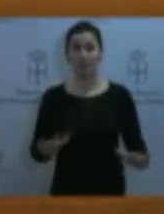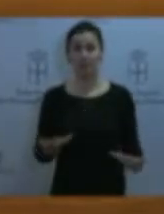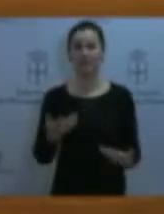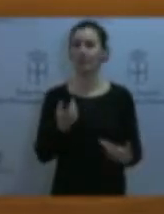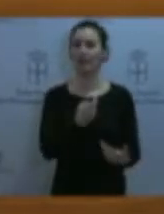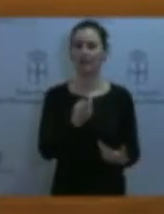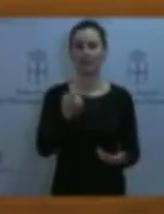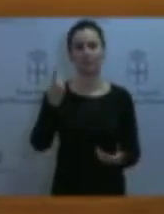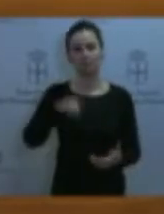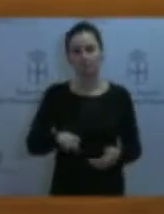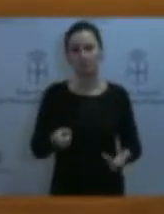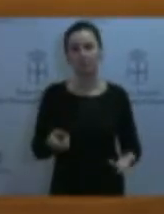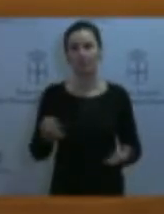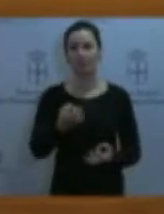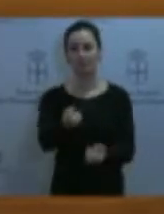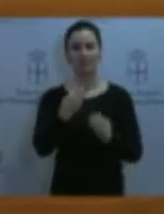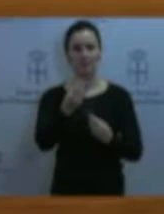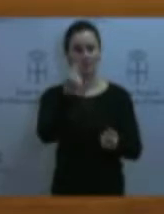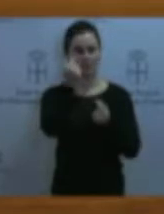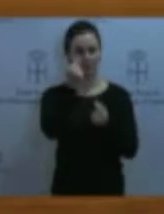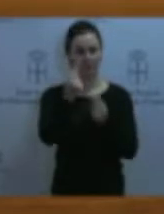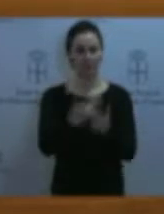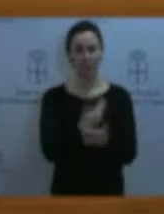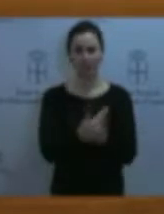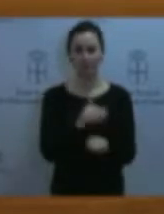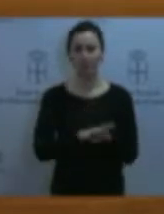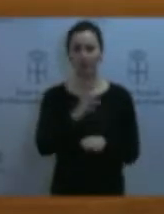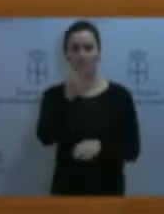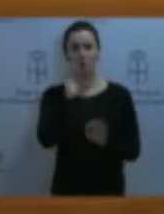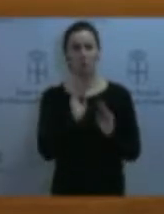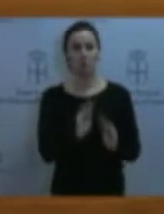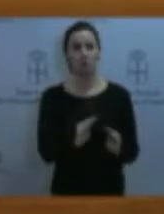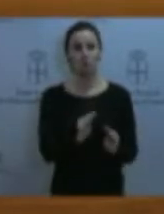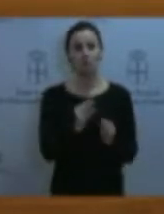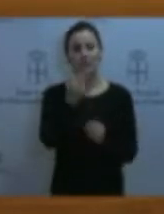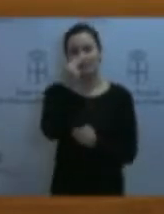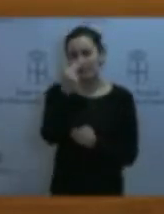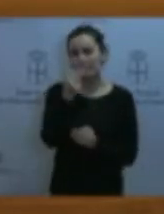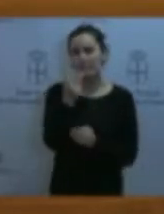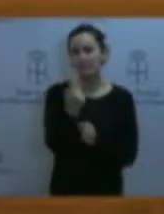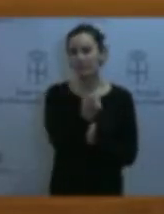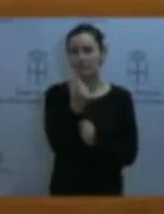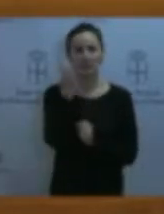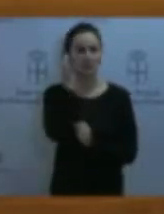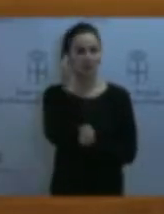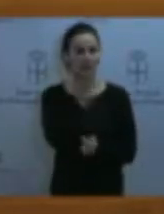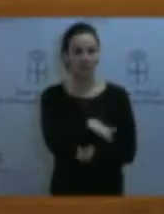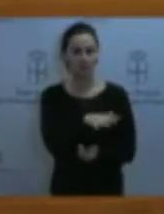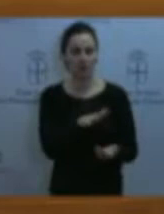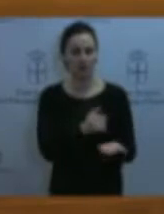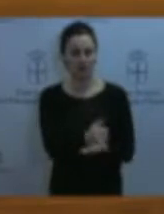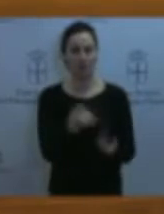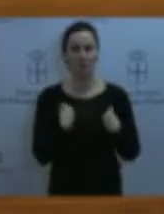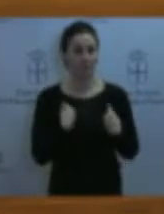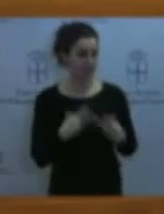detallada de los intereses y las necesidades que tienen las mujeres rurales en asuntos específicos en materias de